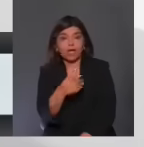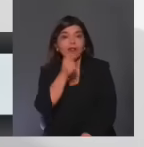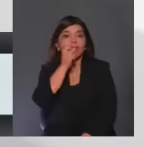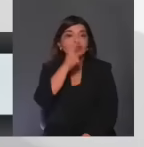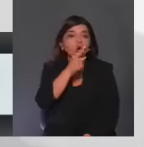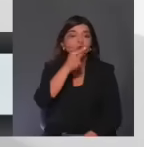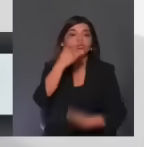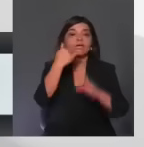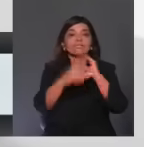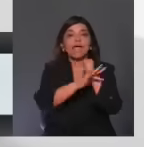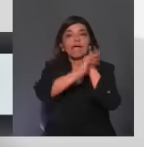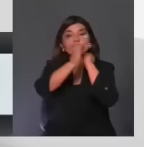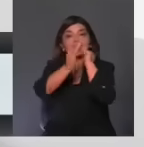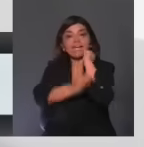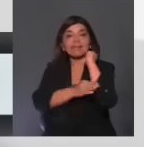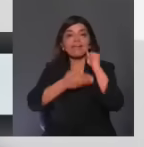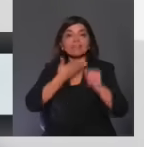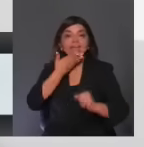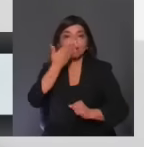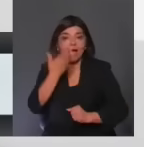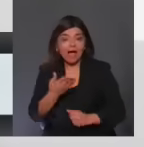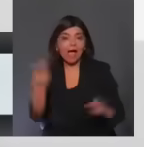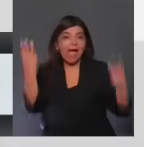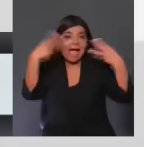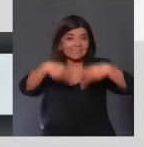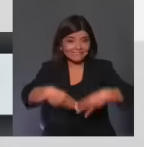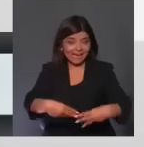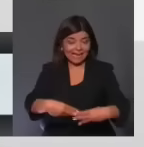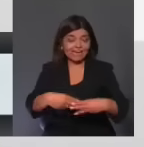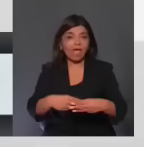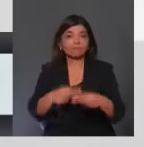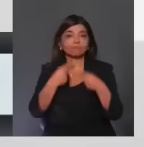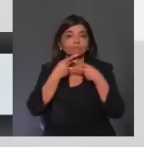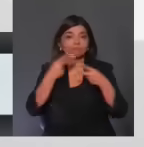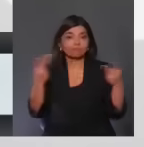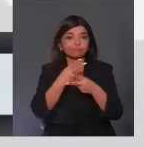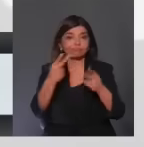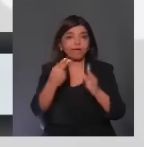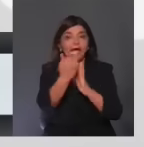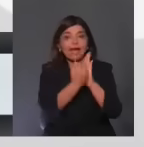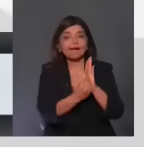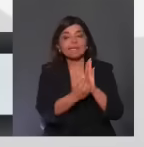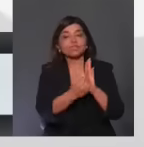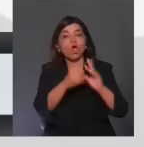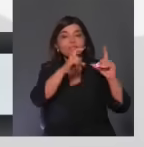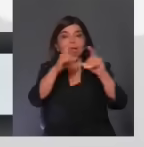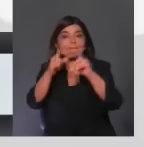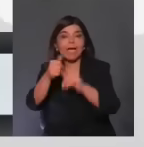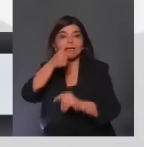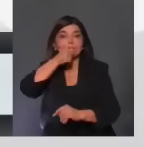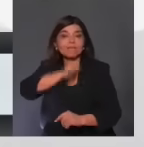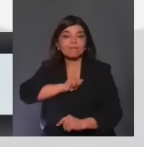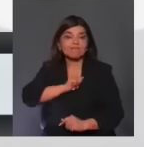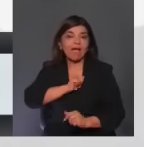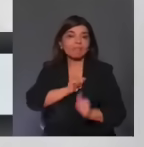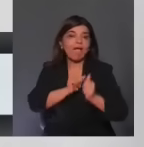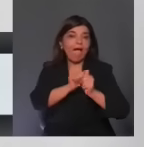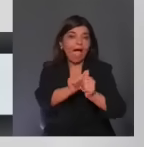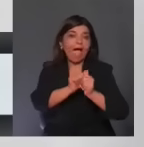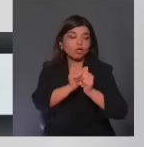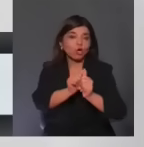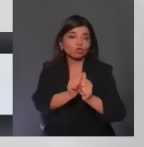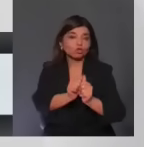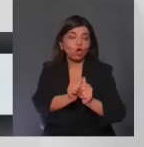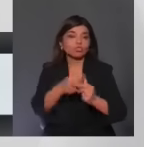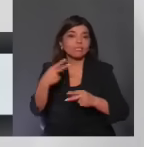la Fiscalía Regional de Magallanes citando una supuesta difusión de registro de imágenes privadas y una falta de acoso sexual del